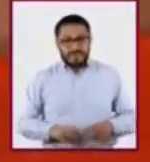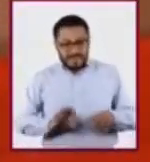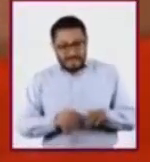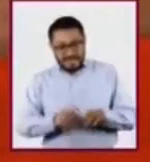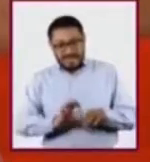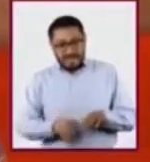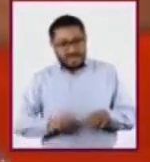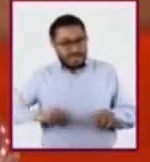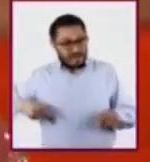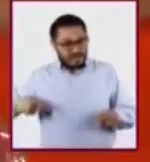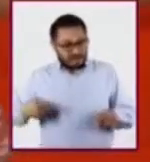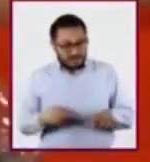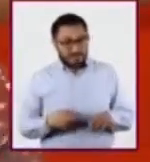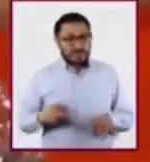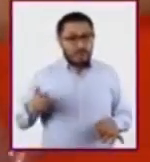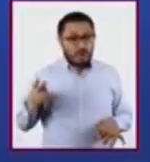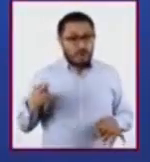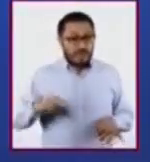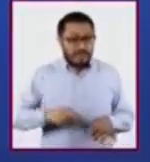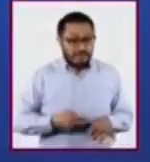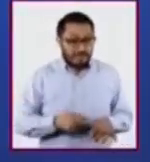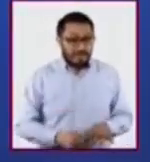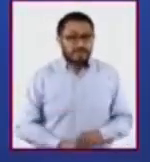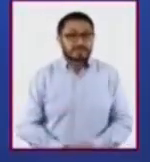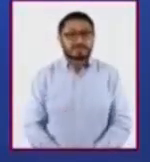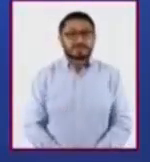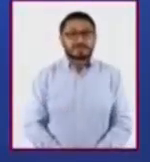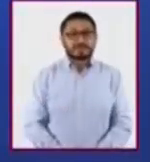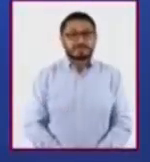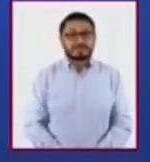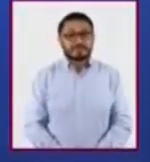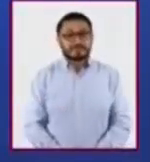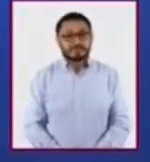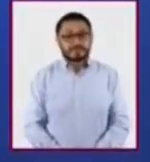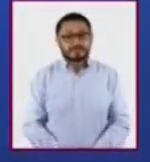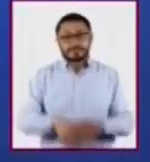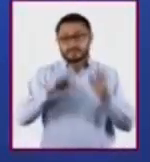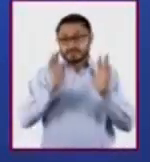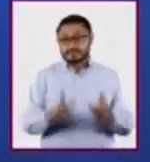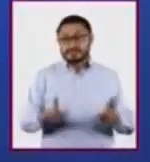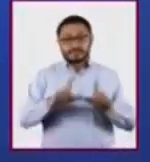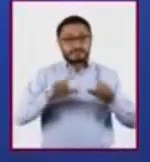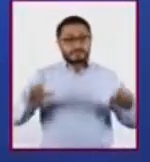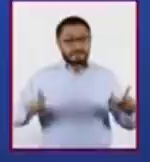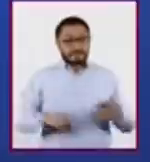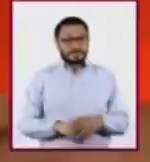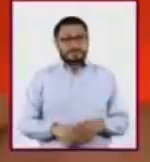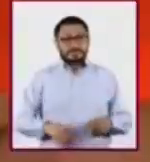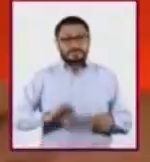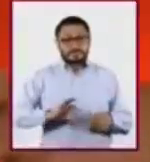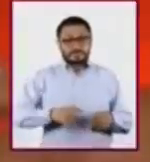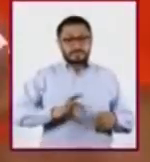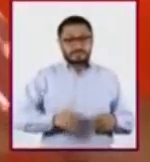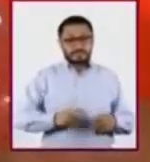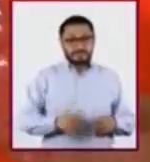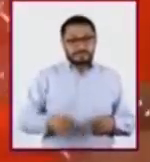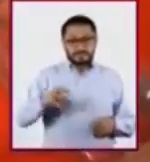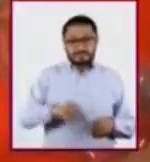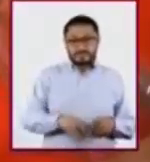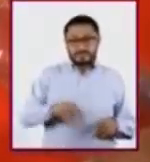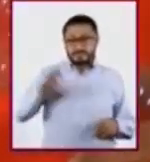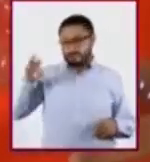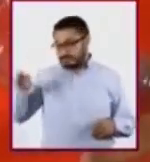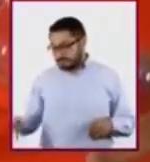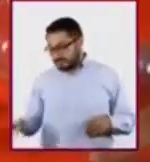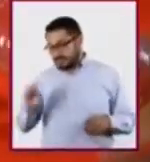ficha. Muy bien. Ya que está hecho el orificio, le quitamos la